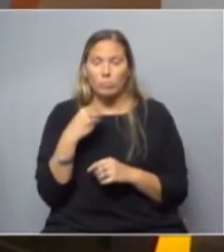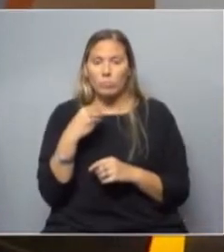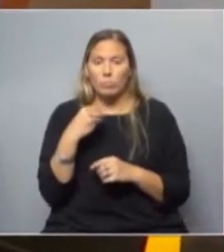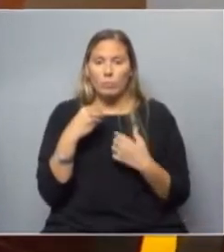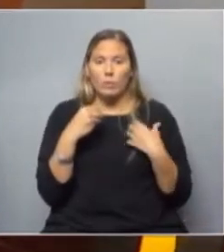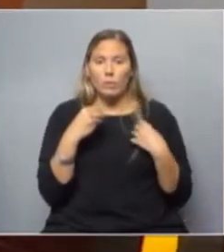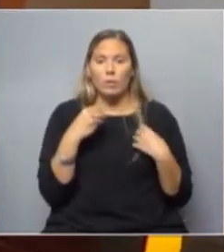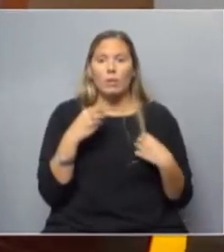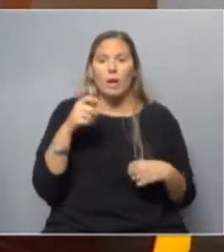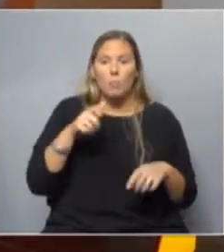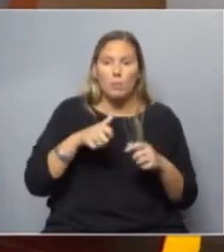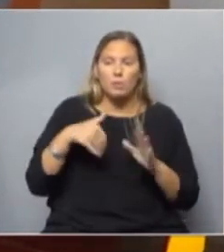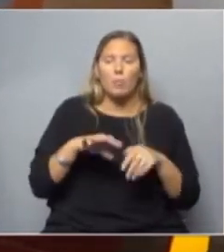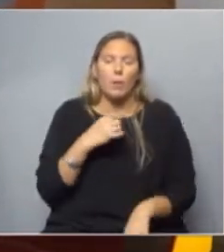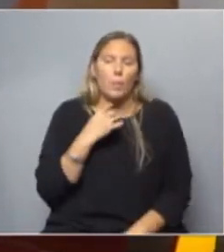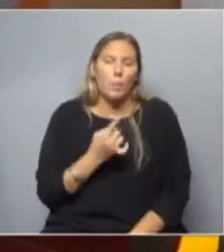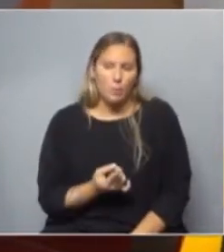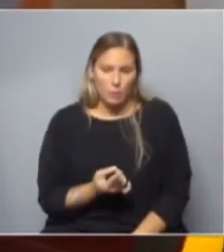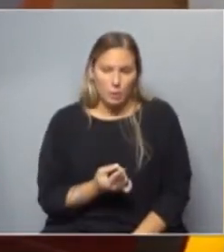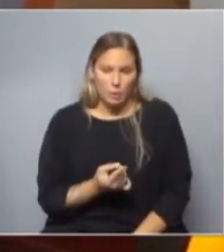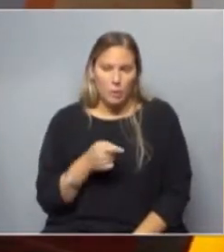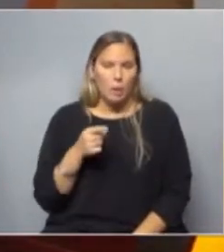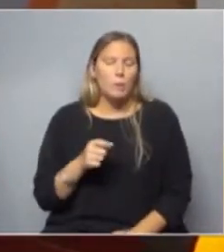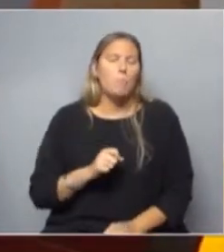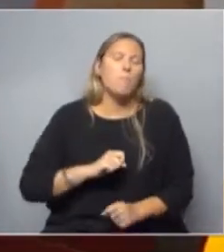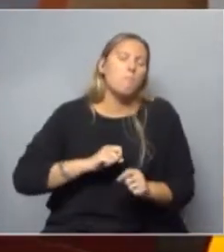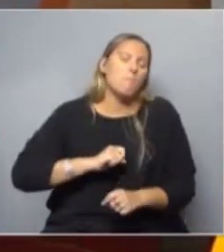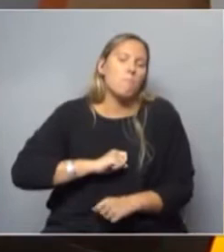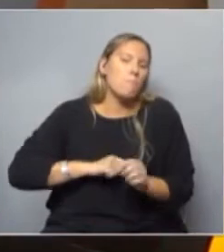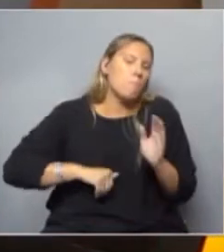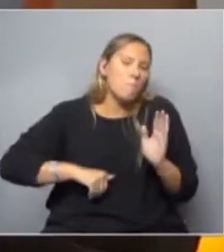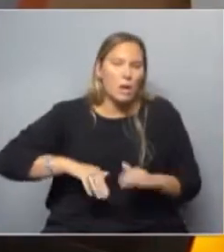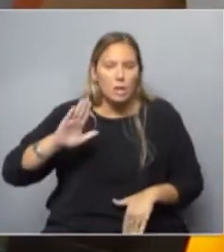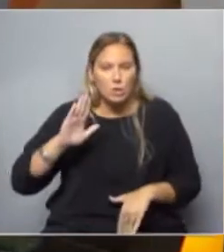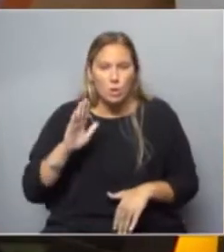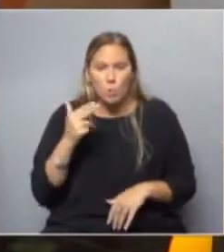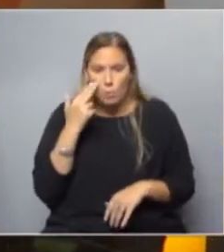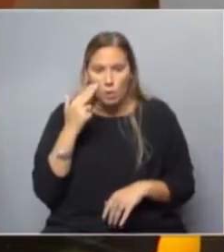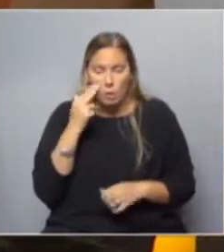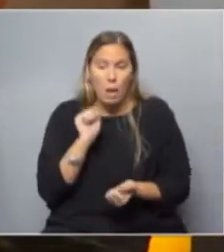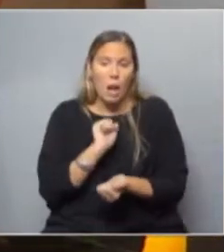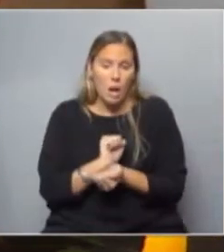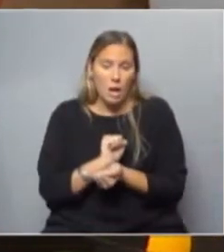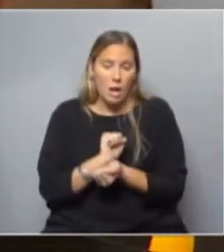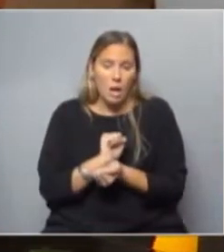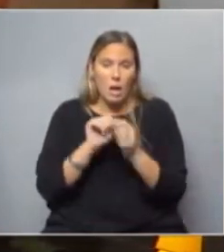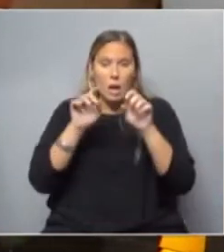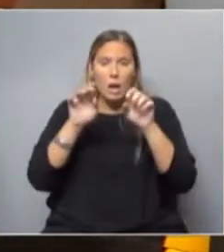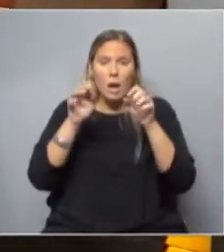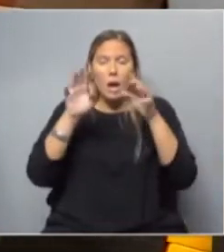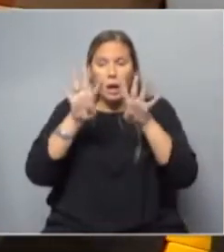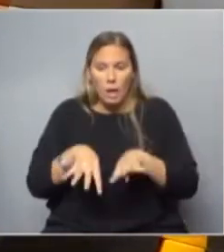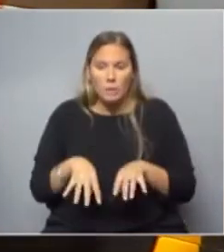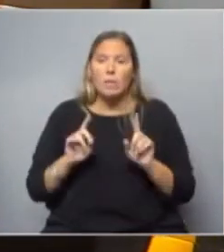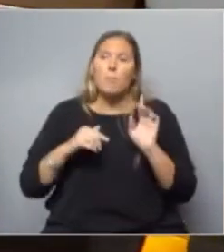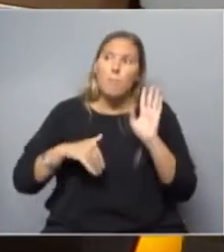La gente no más vulnerable es la que es donde hay mayor incidencia, en las cárceles también hay mayor incidencia.